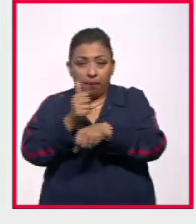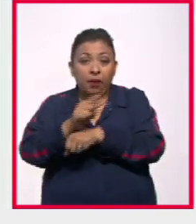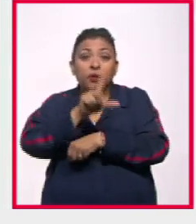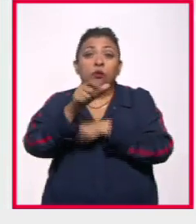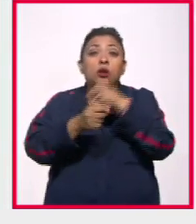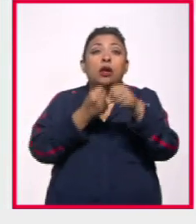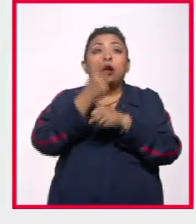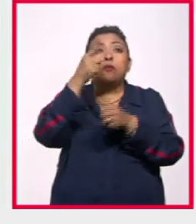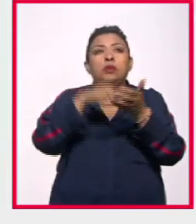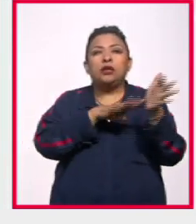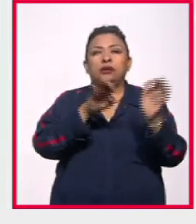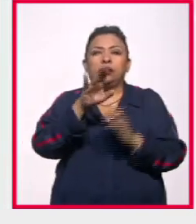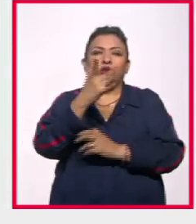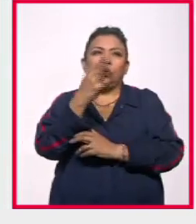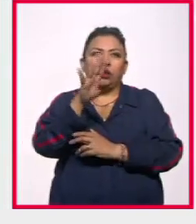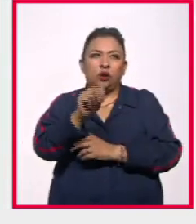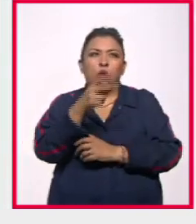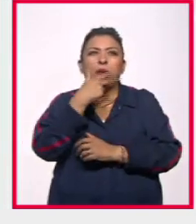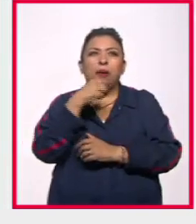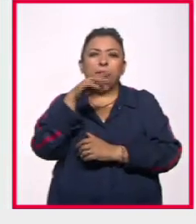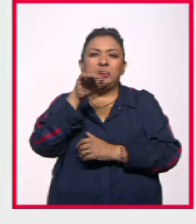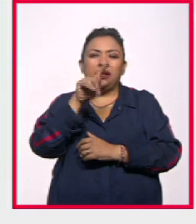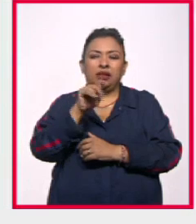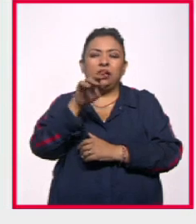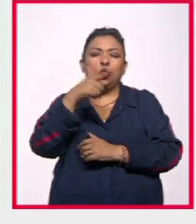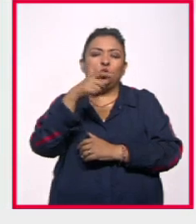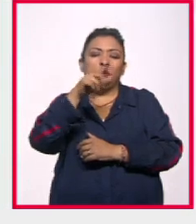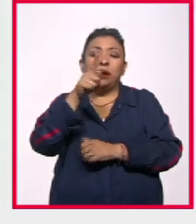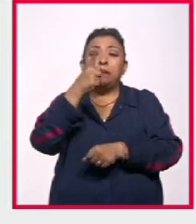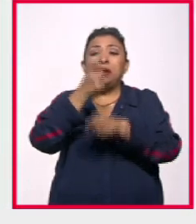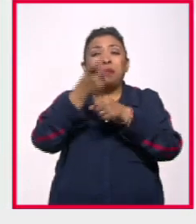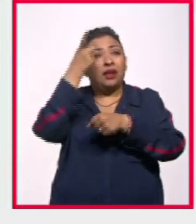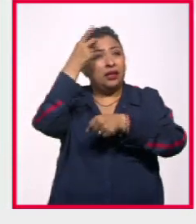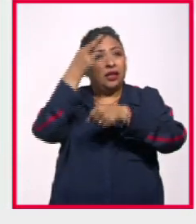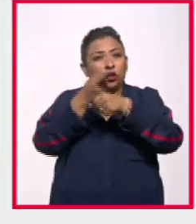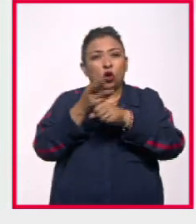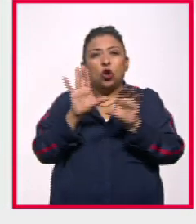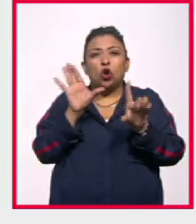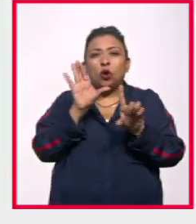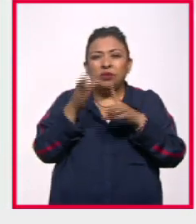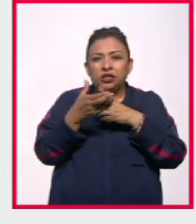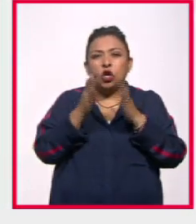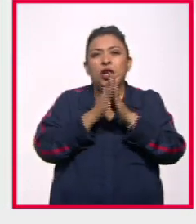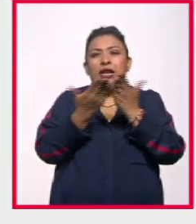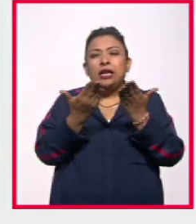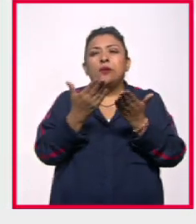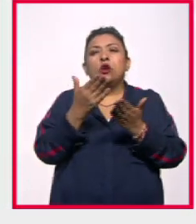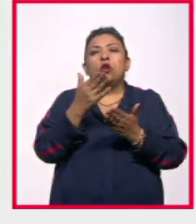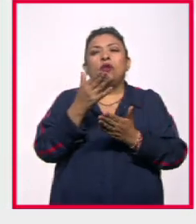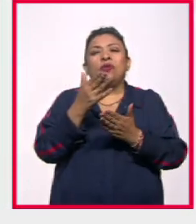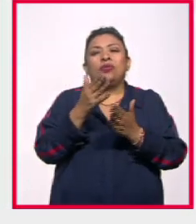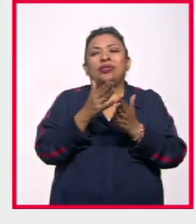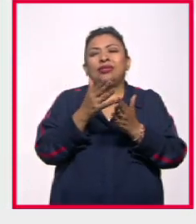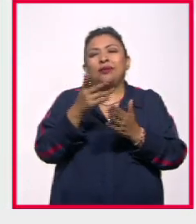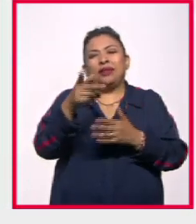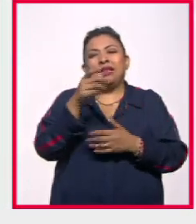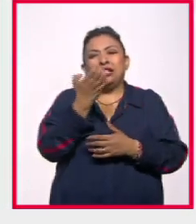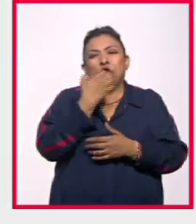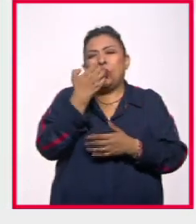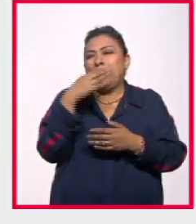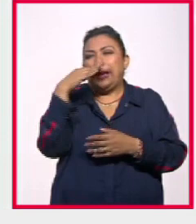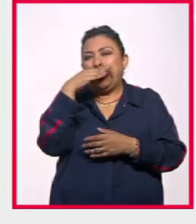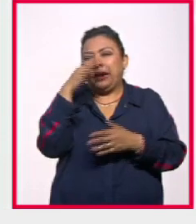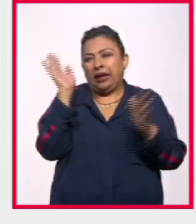después, 1959, Martín Luis Guzmán fue el primer director de la Comisión de Libros de Texto Gratuito. ¿Para qué seguir?